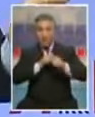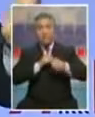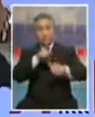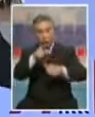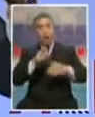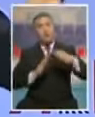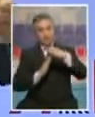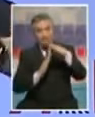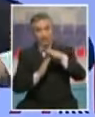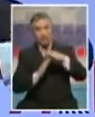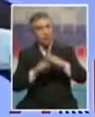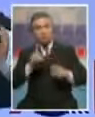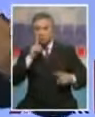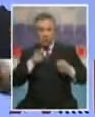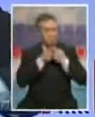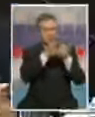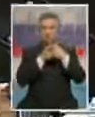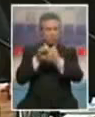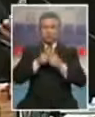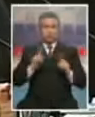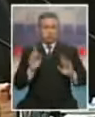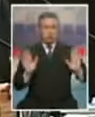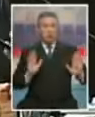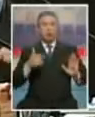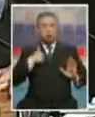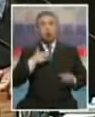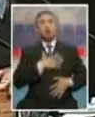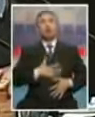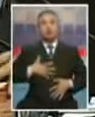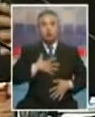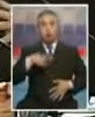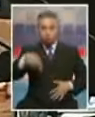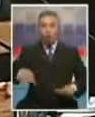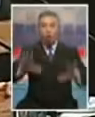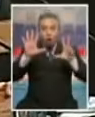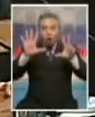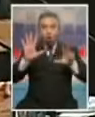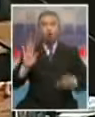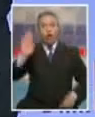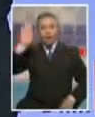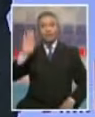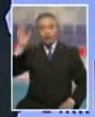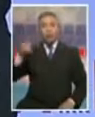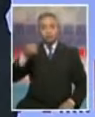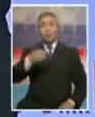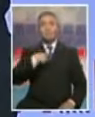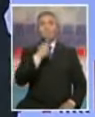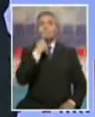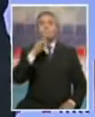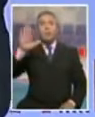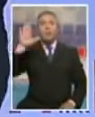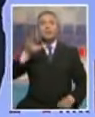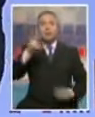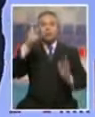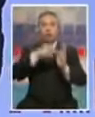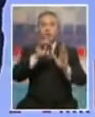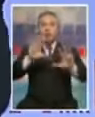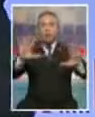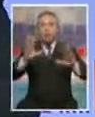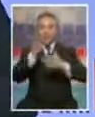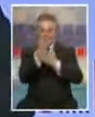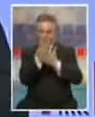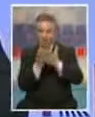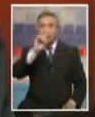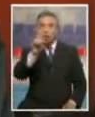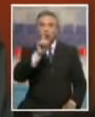optimismo y con inclusión y sin pelear, me alegro que hoy día hayan 8 candidatos porque de alguna manera fue mi promesa el 2009, terminar con el monopolio